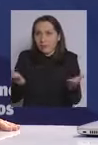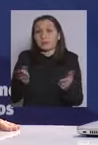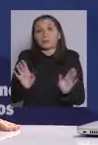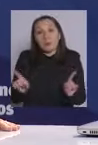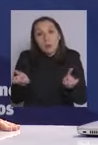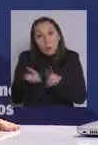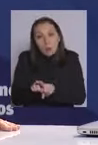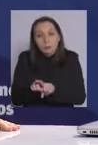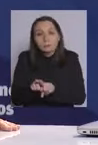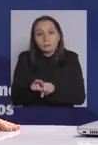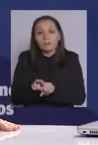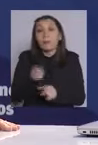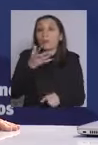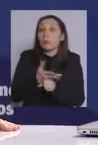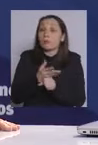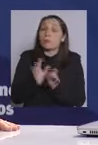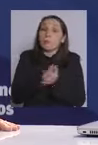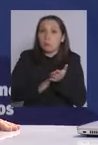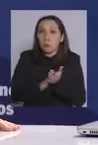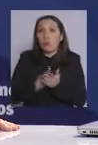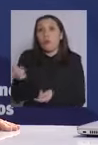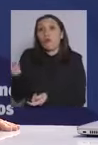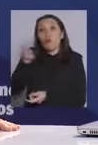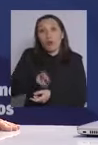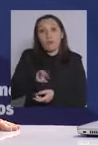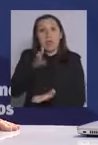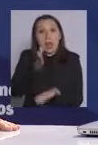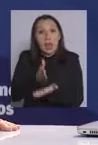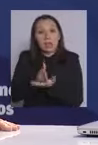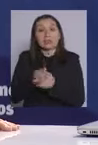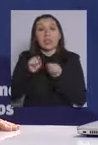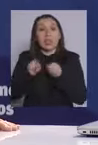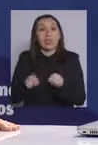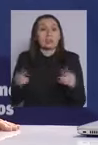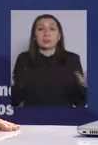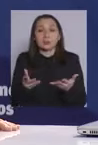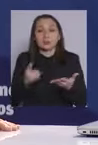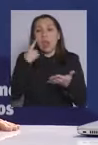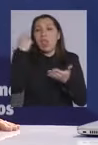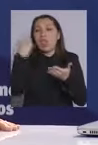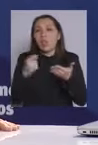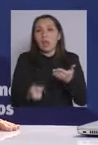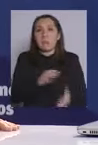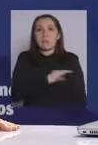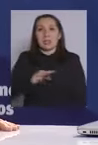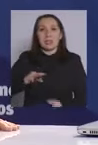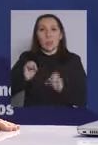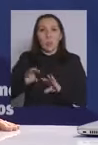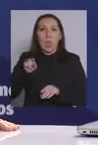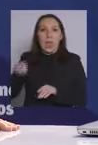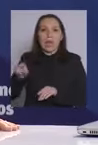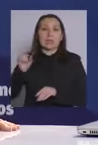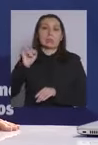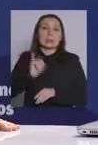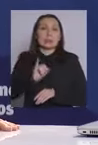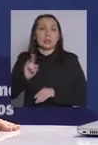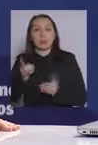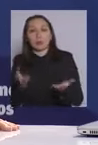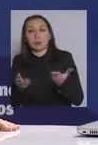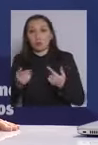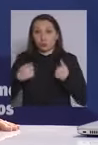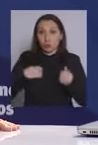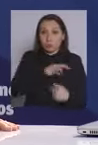que haya la posibilidad de volver a clases, eso tiene que ser evaluado por el Ministerio de Educación, no